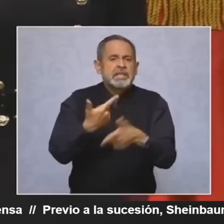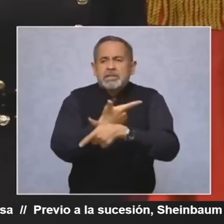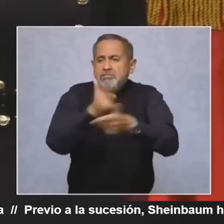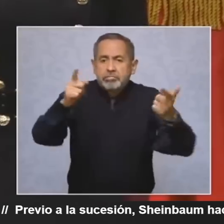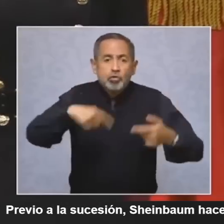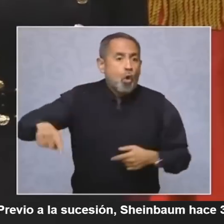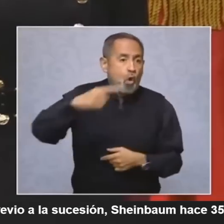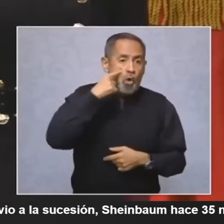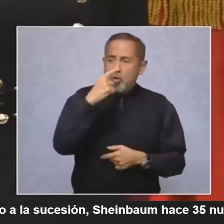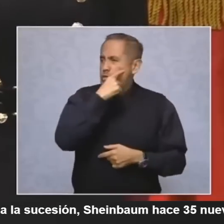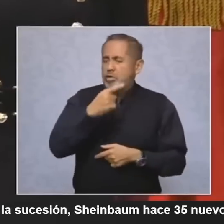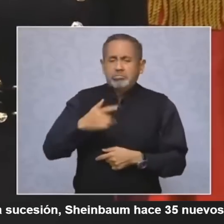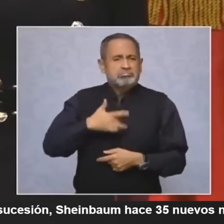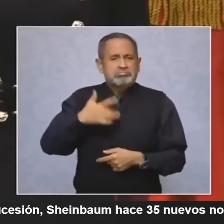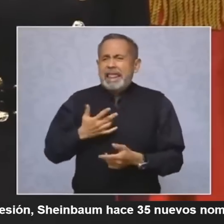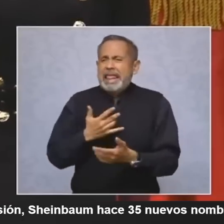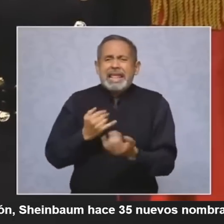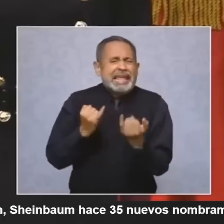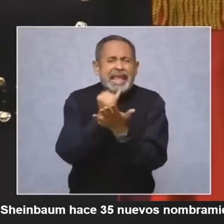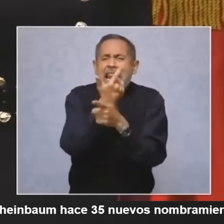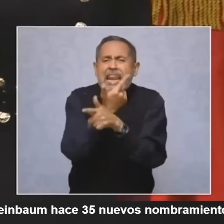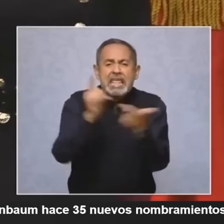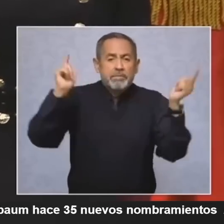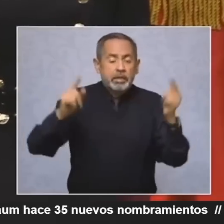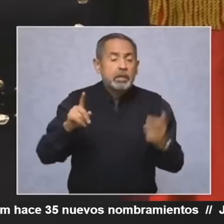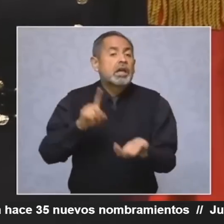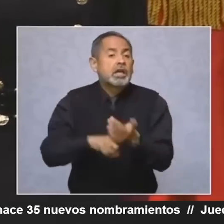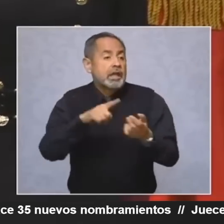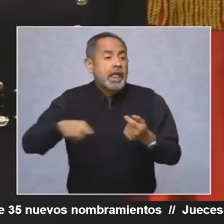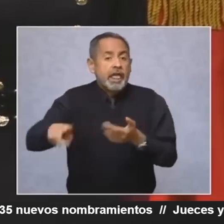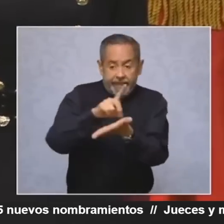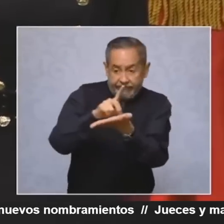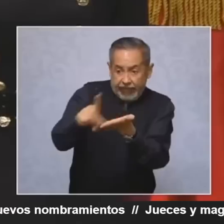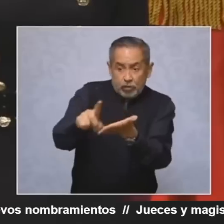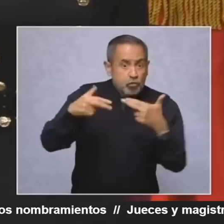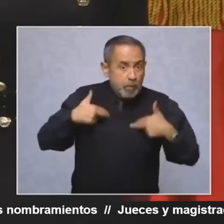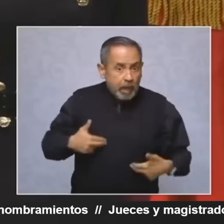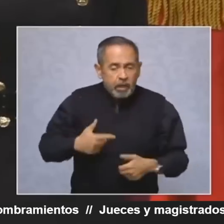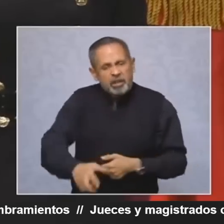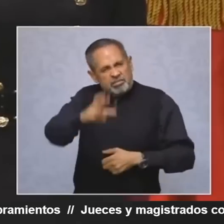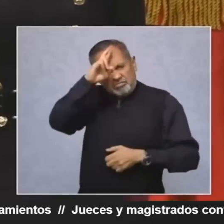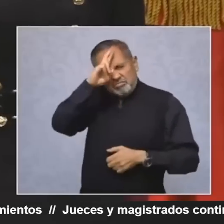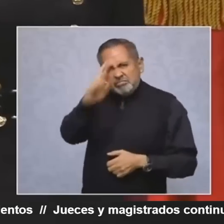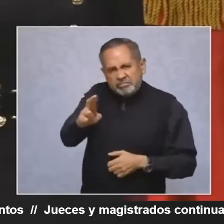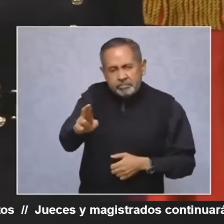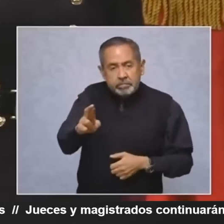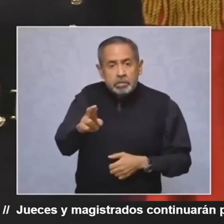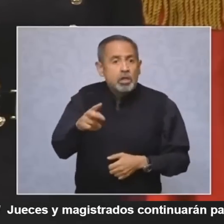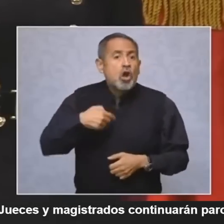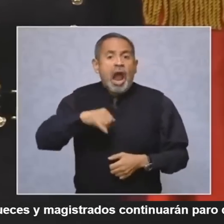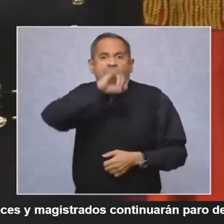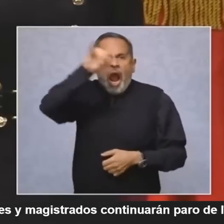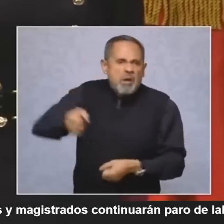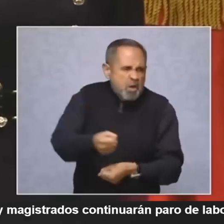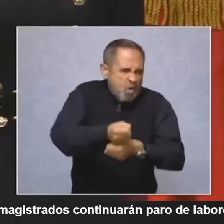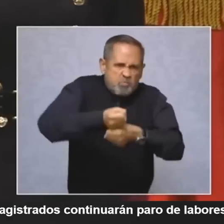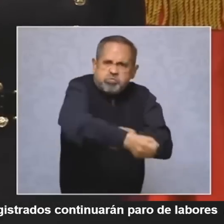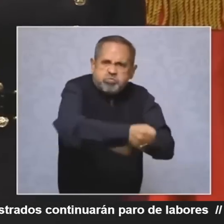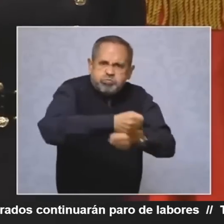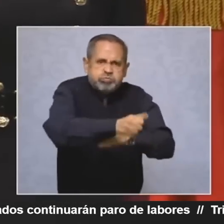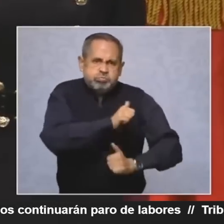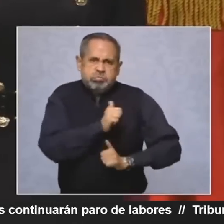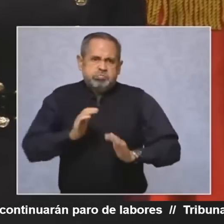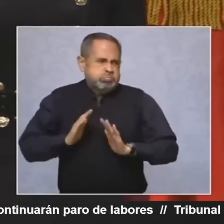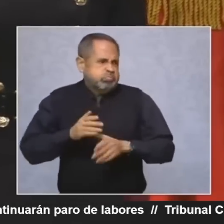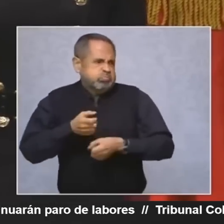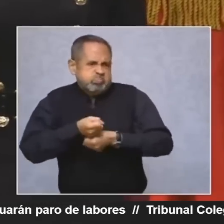somos demócratas. Se respetarán los derechos humanos y nunca usaremos la fuerza del Estado para